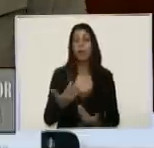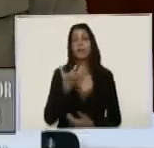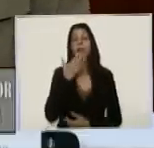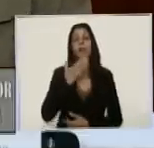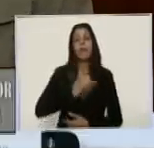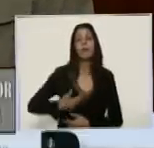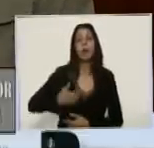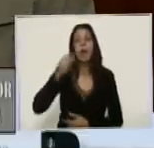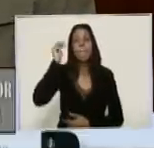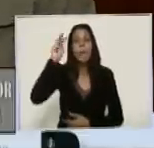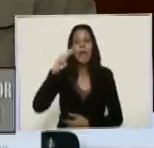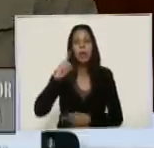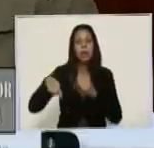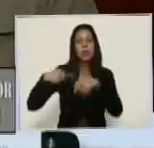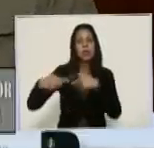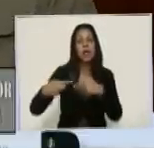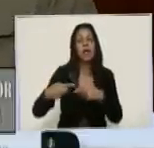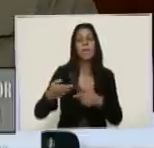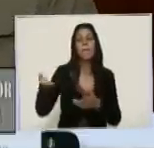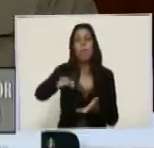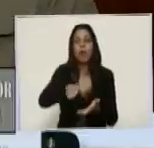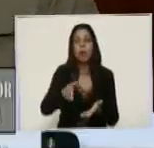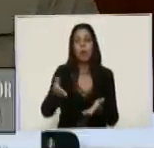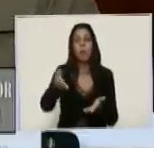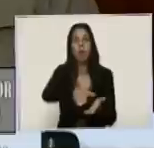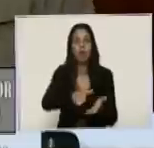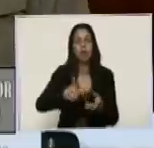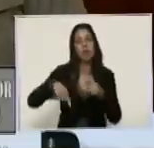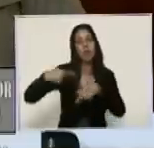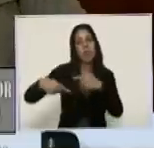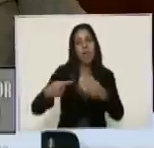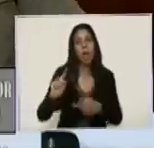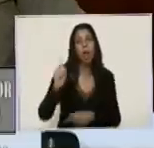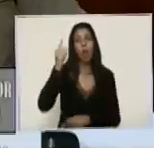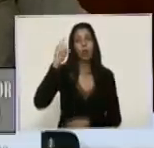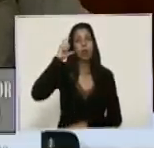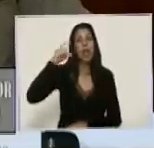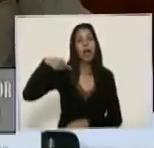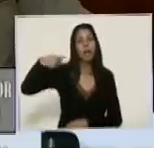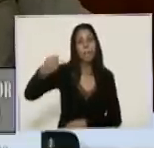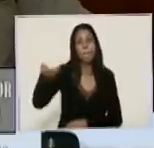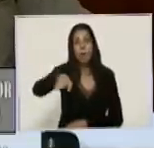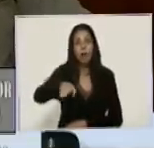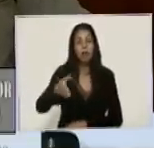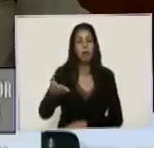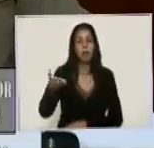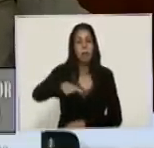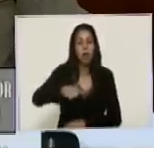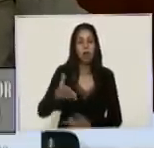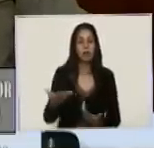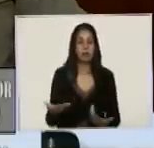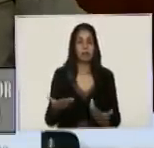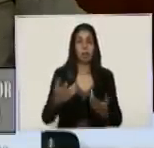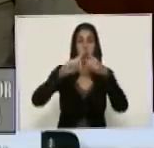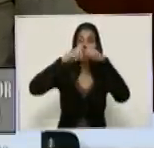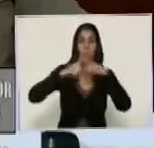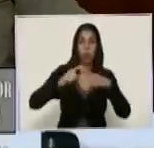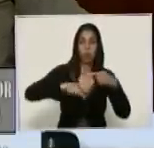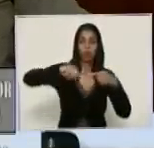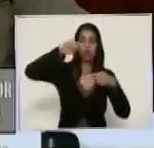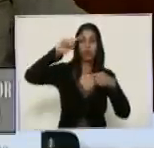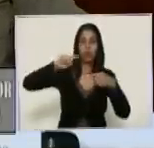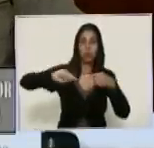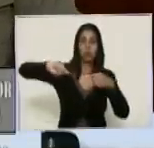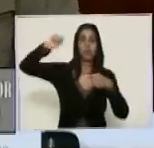un muerto, dirigente social, un muerto por día, va camino a batir el récord